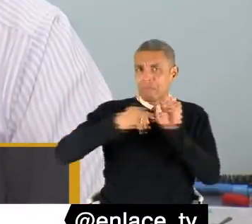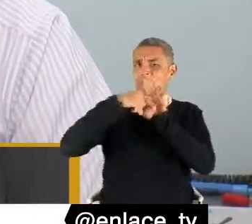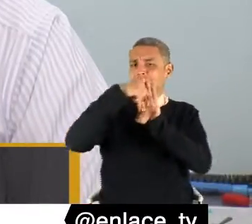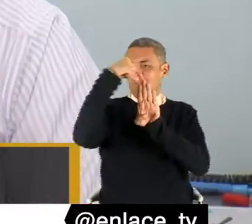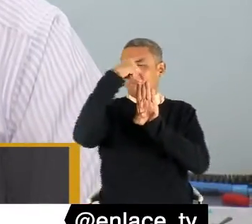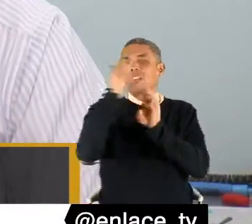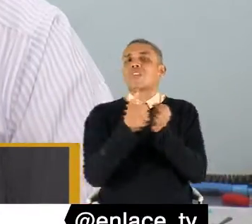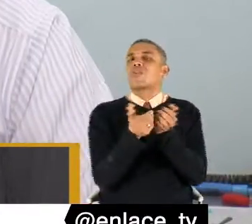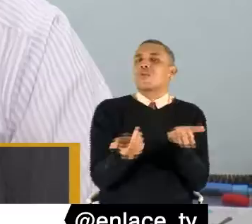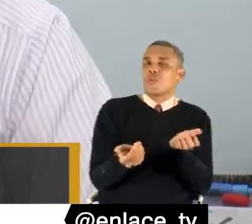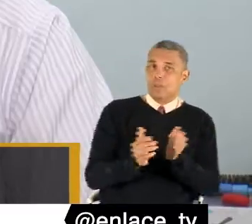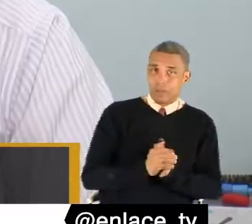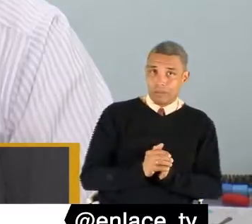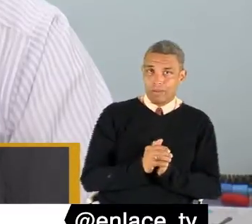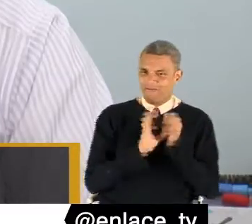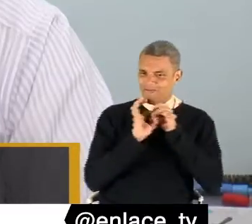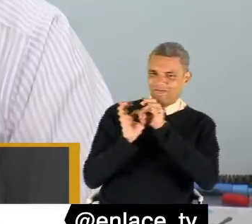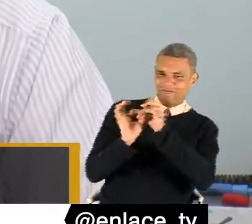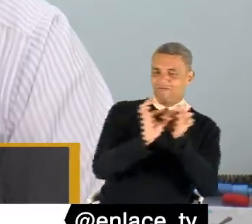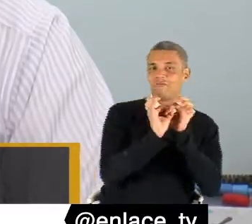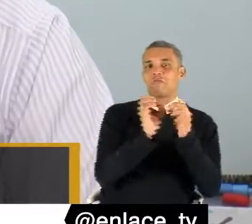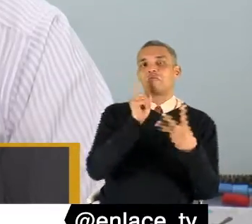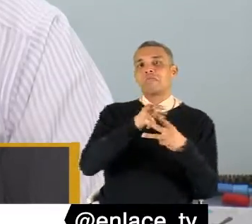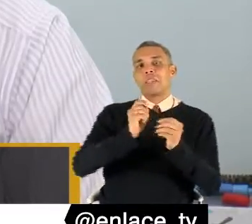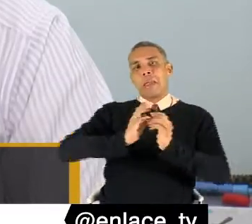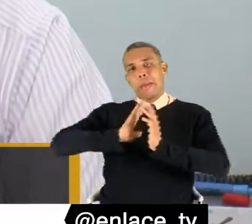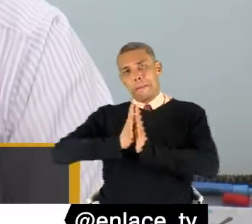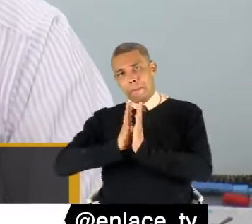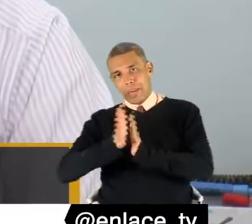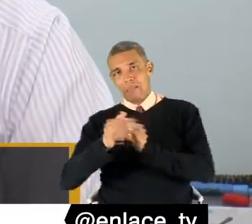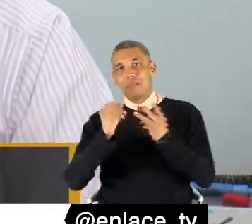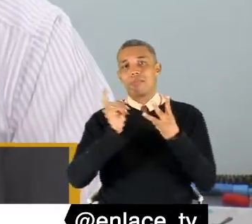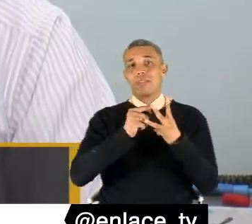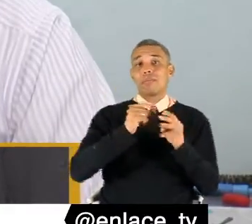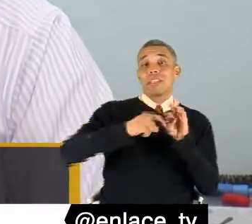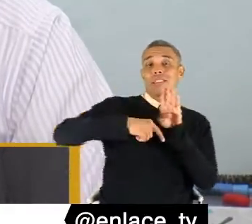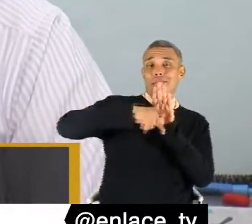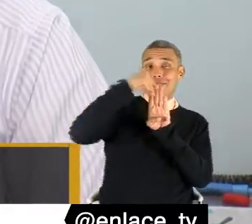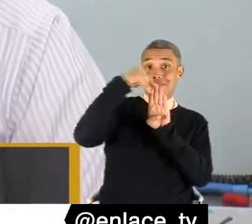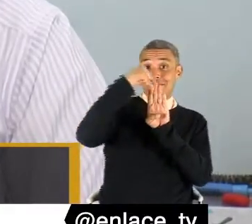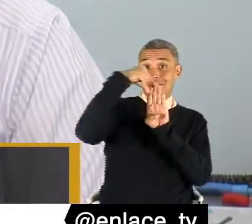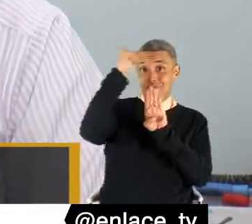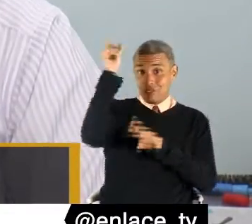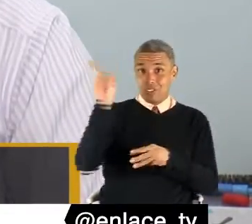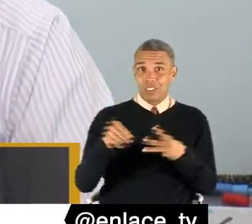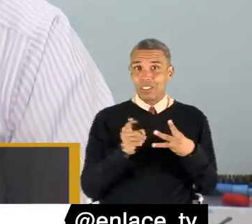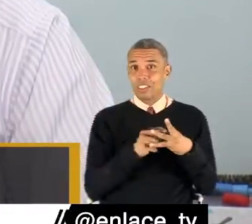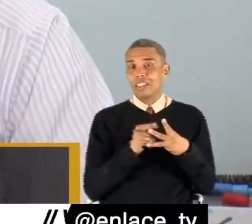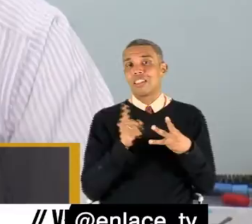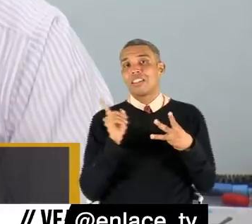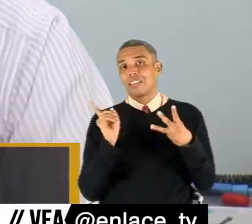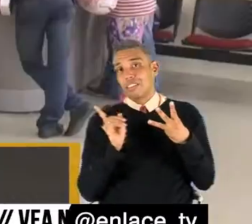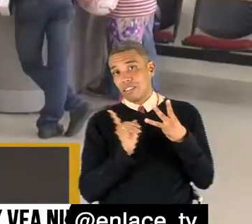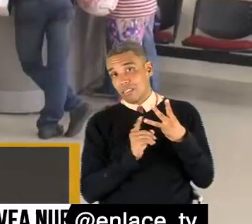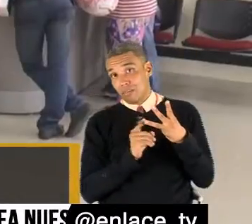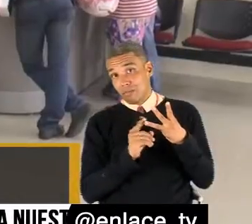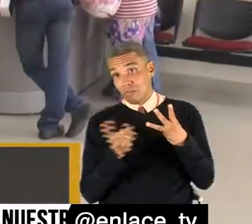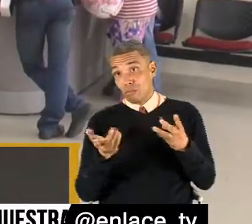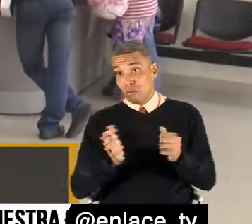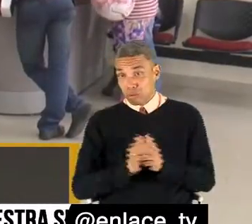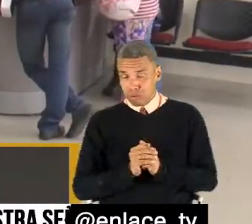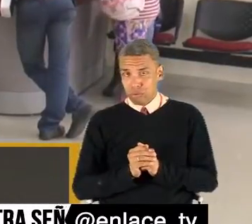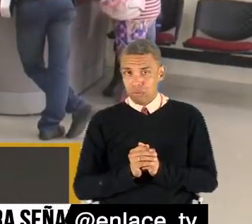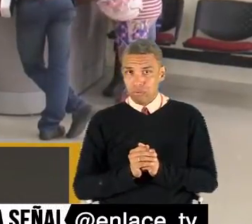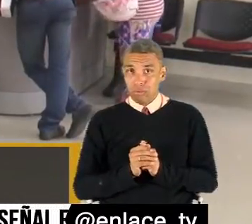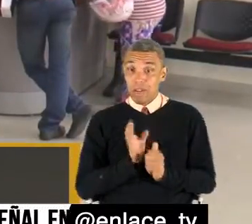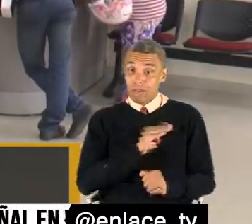uniendo muy bien el empresariado, la academia y la parte comercial de la ciudad. Igualmente, el